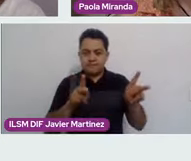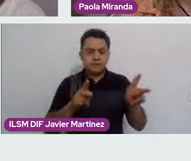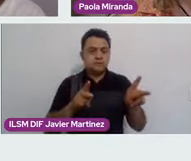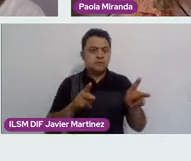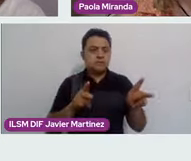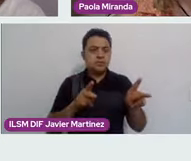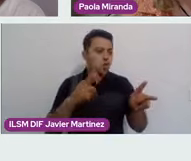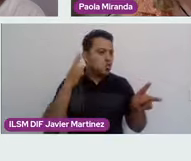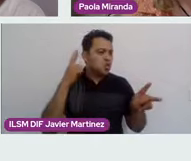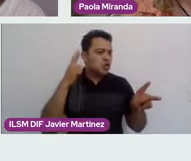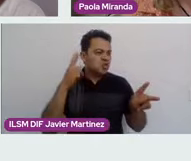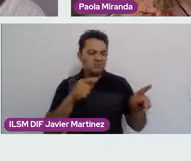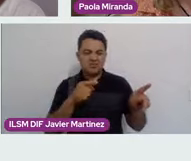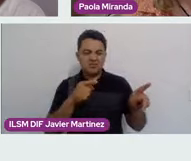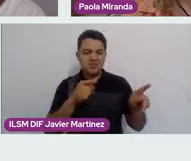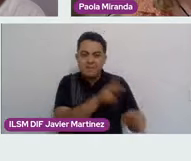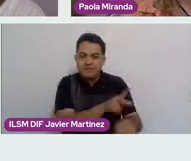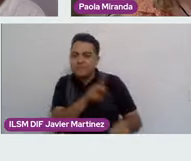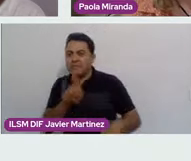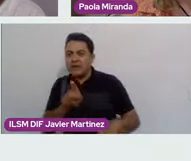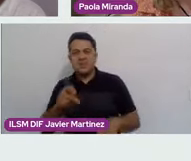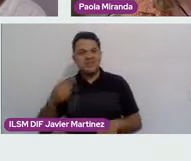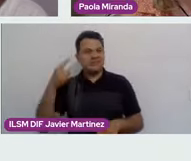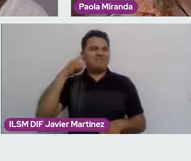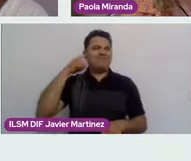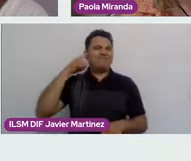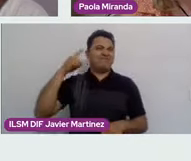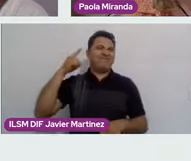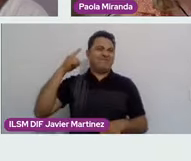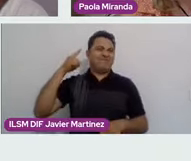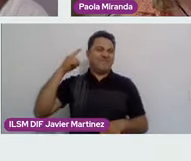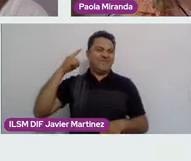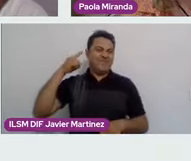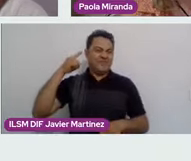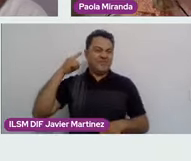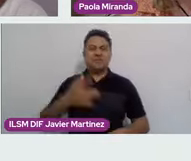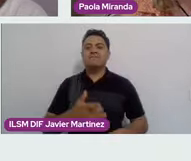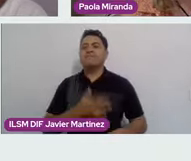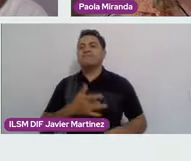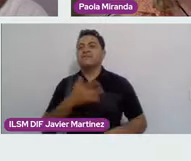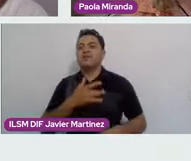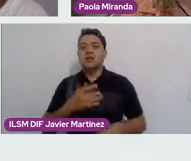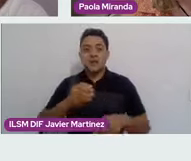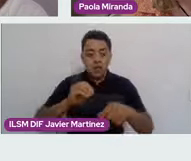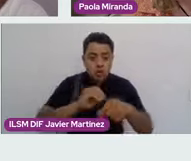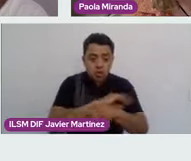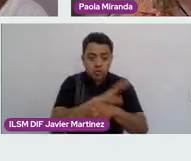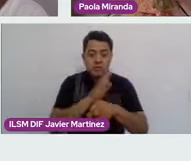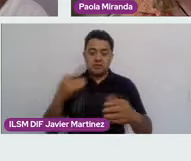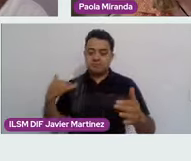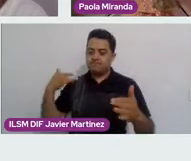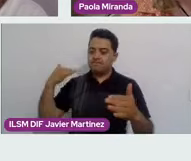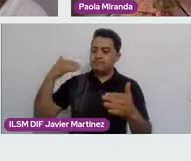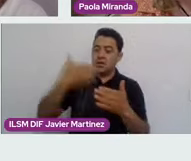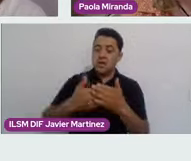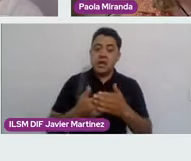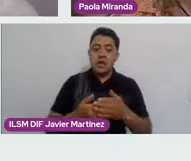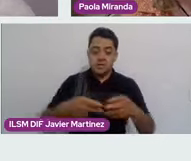más presentaron los pacientes. Recordemos que uno de los síntomas asociados al COVID en la primera ola de COVID